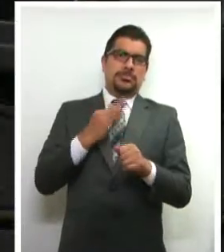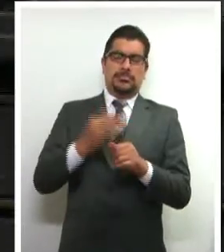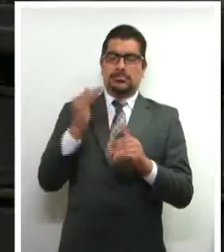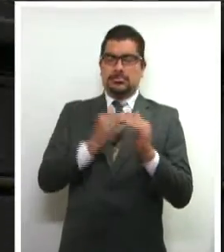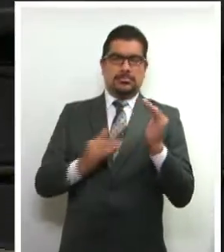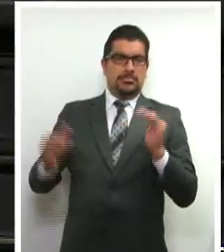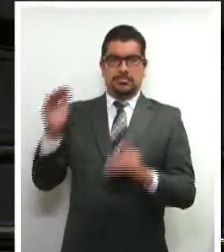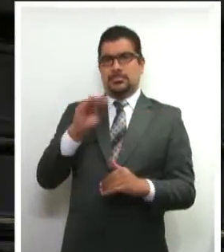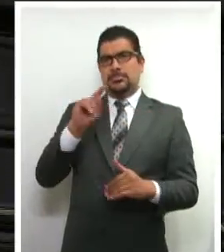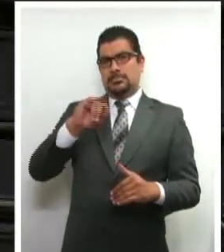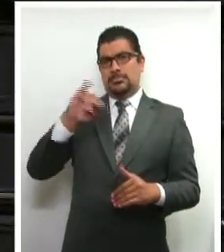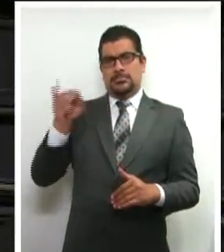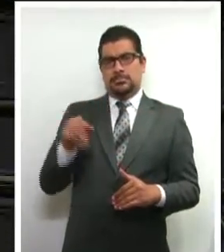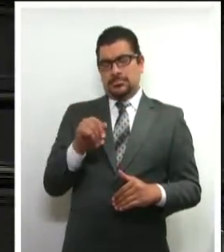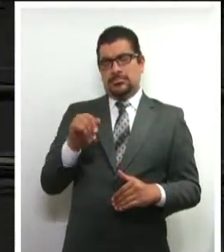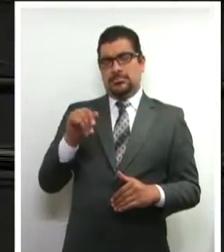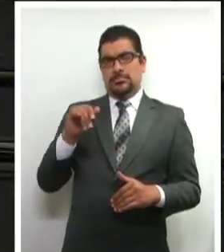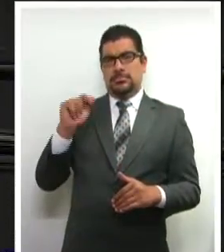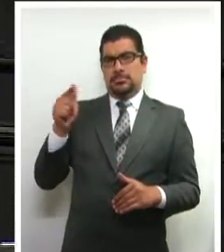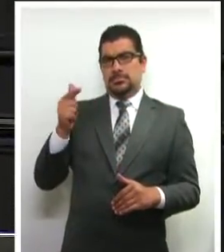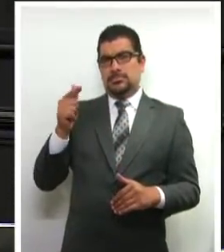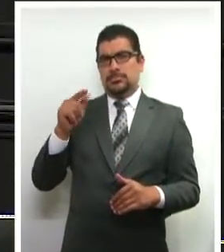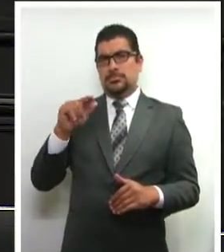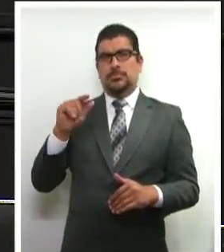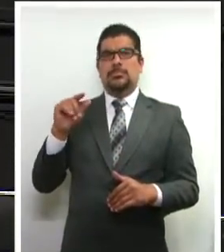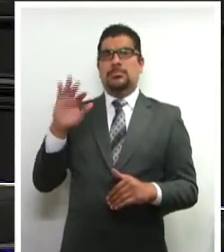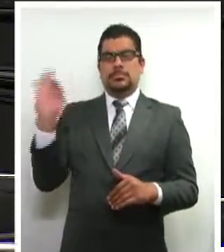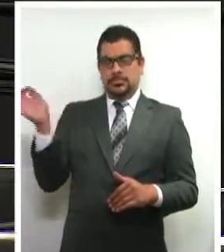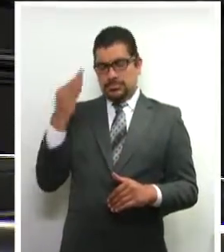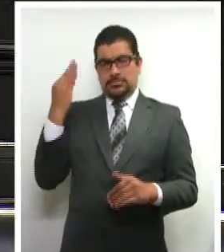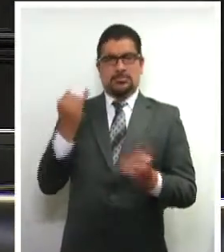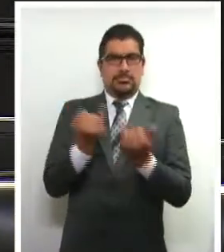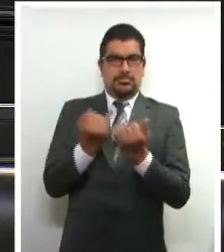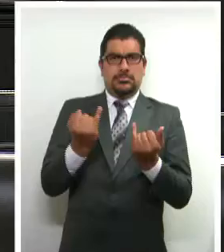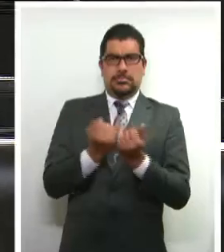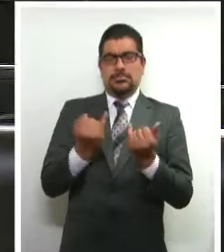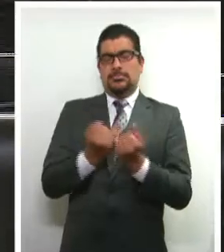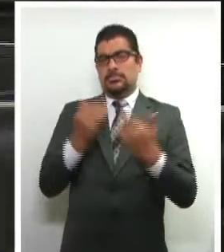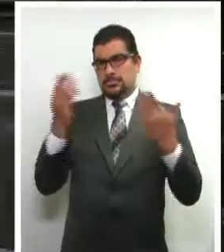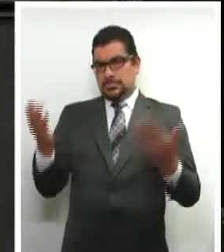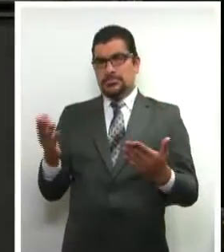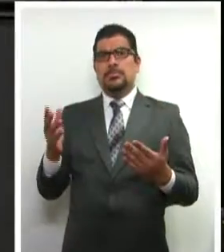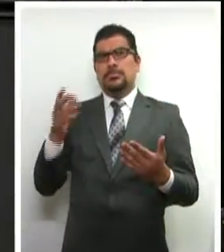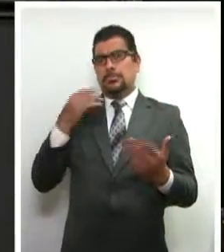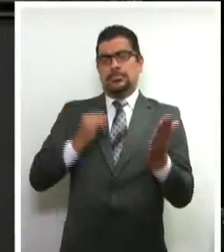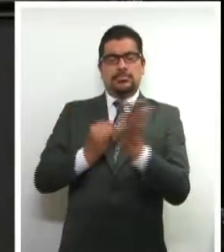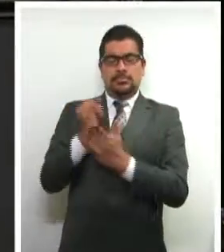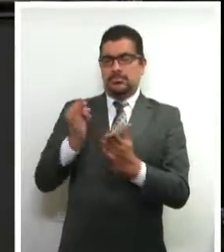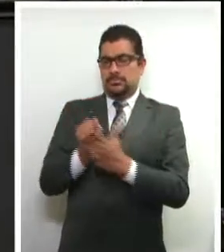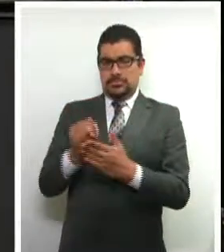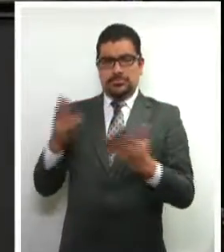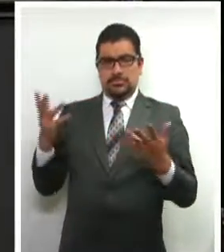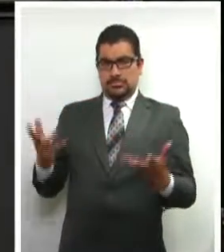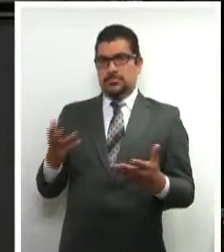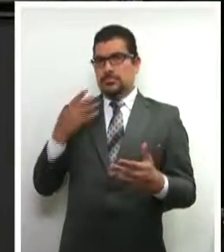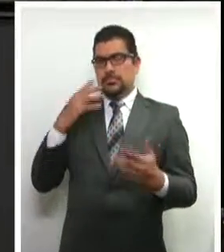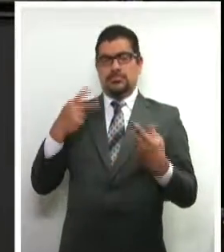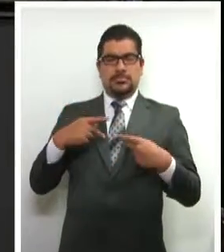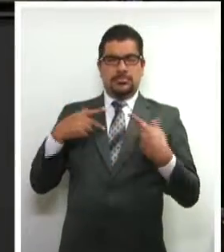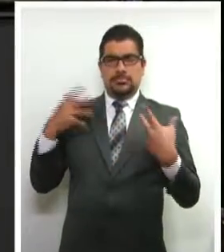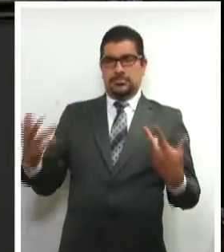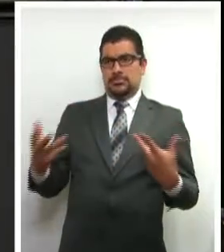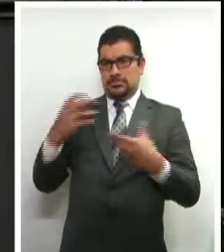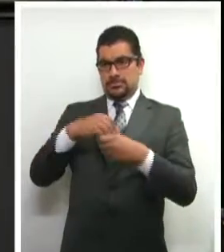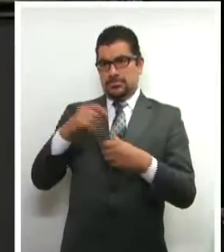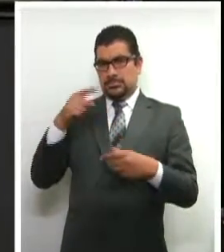del Tribunal Electoral del Poder de Justicia de la Federación determinó, entre otros puntos, que el integrante de un ayuntamiento